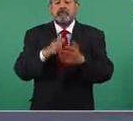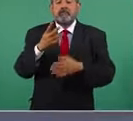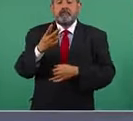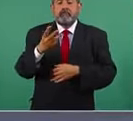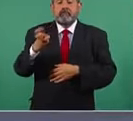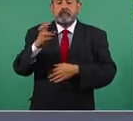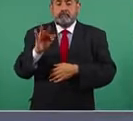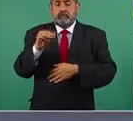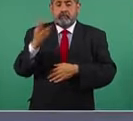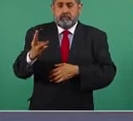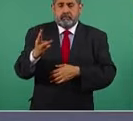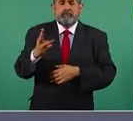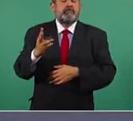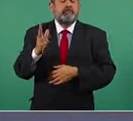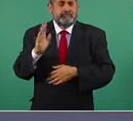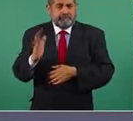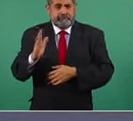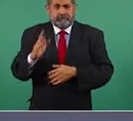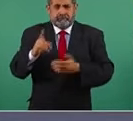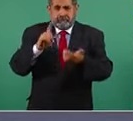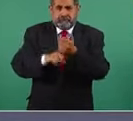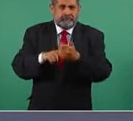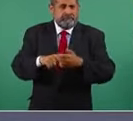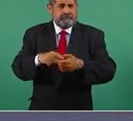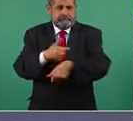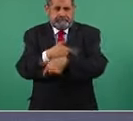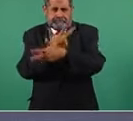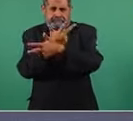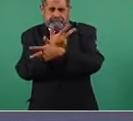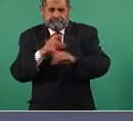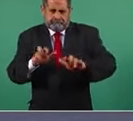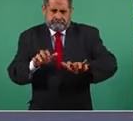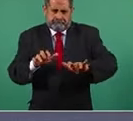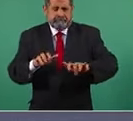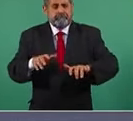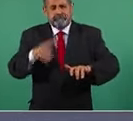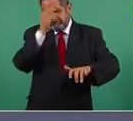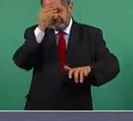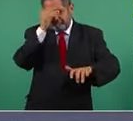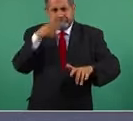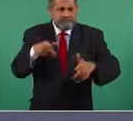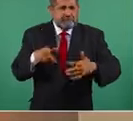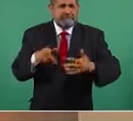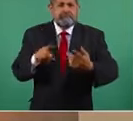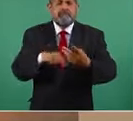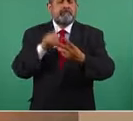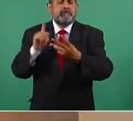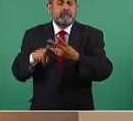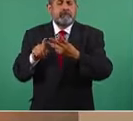4.393, principalmente en línea, y el contenido temático, algunos de los temas